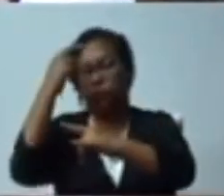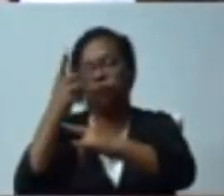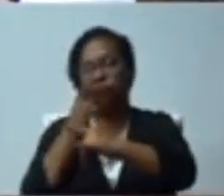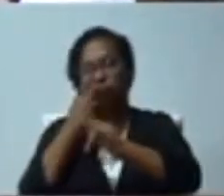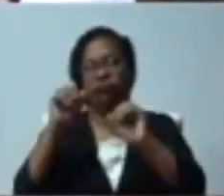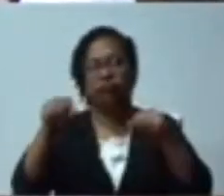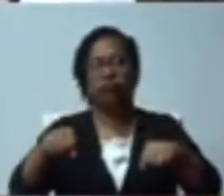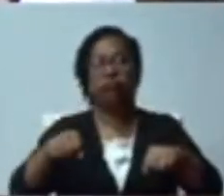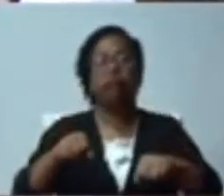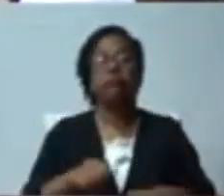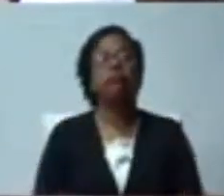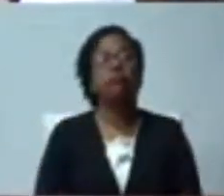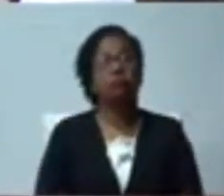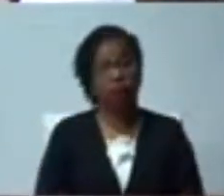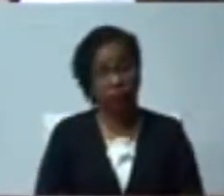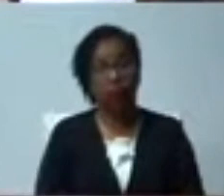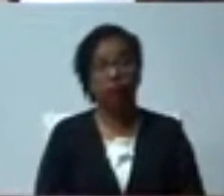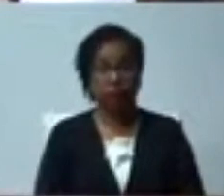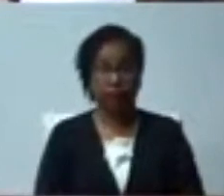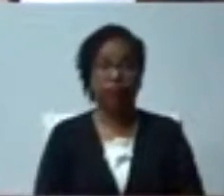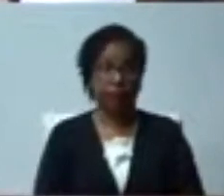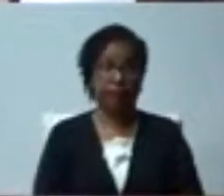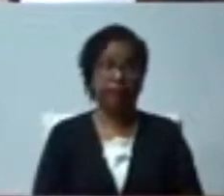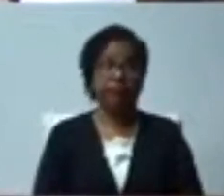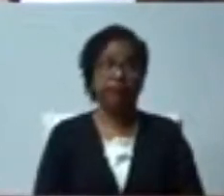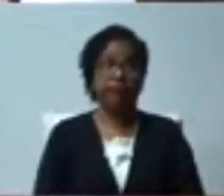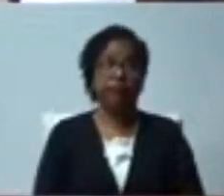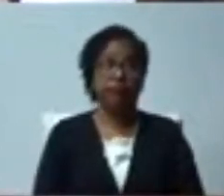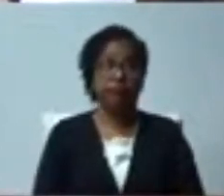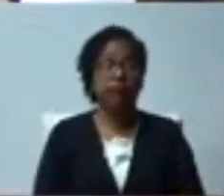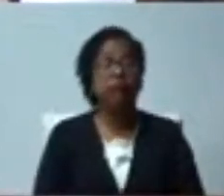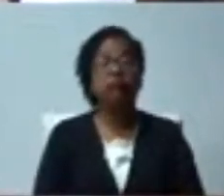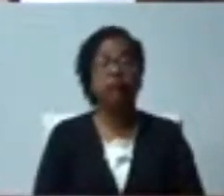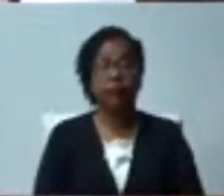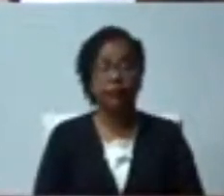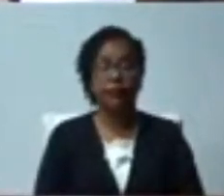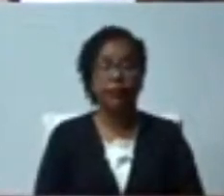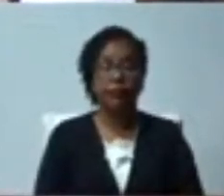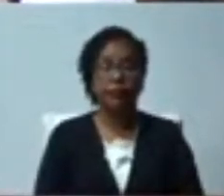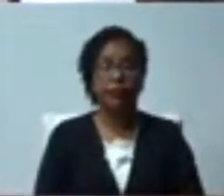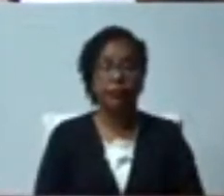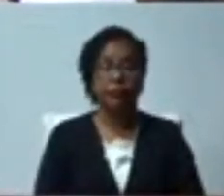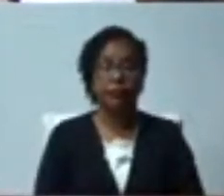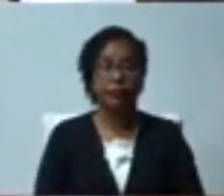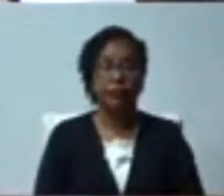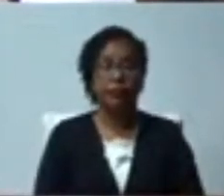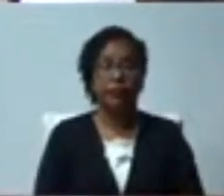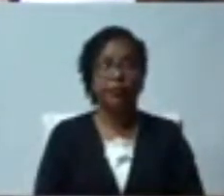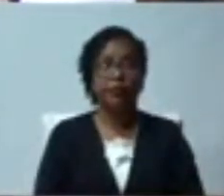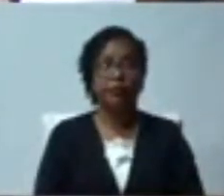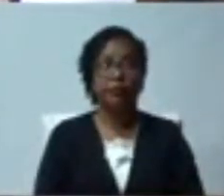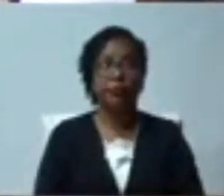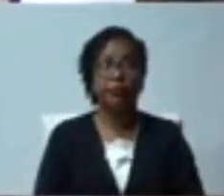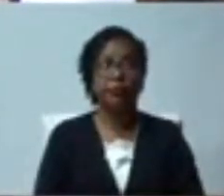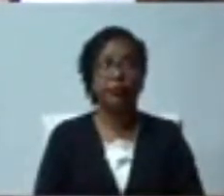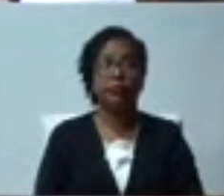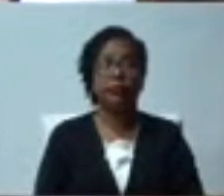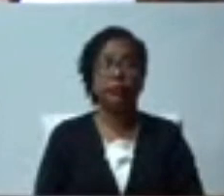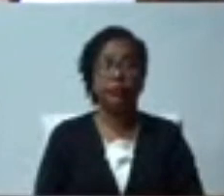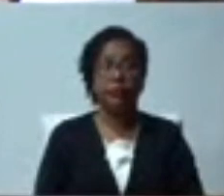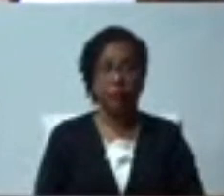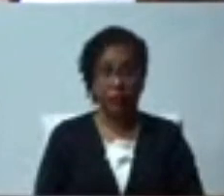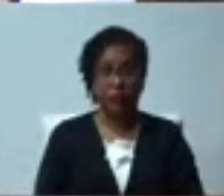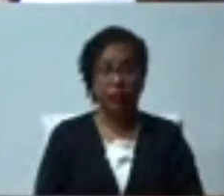Y entonces, colegas diputadas y diputados, también nosotros estamos